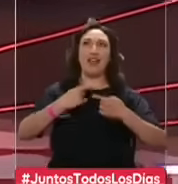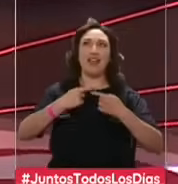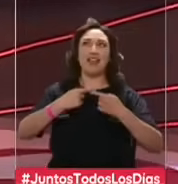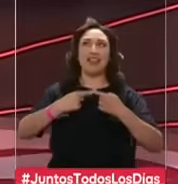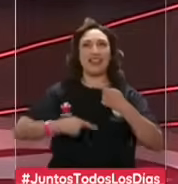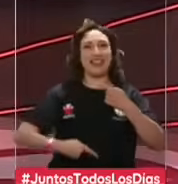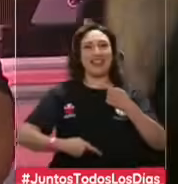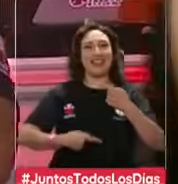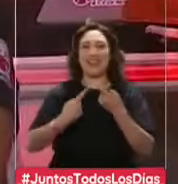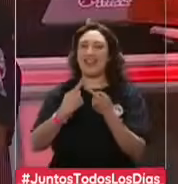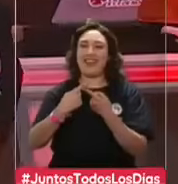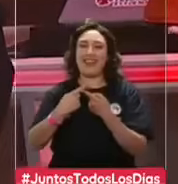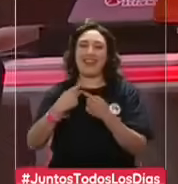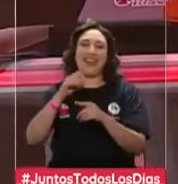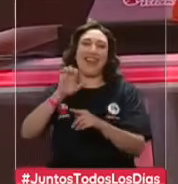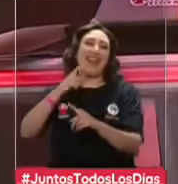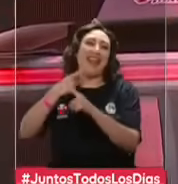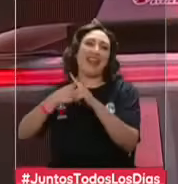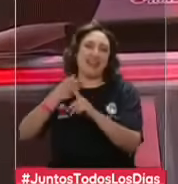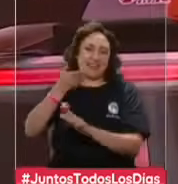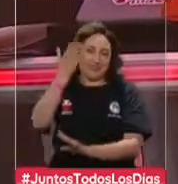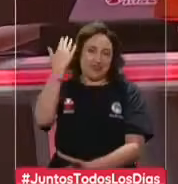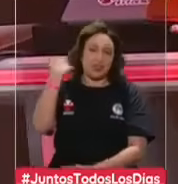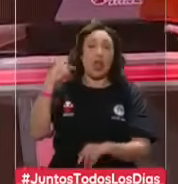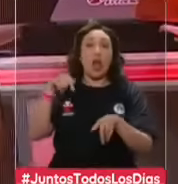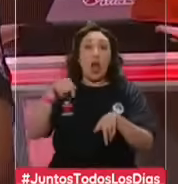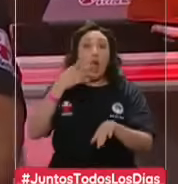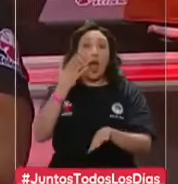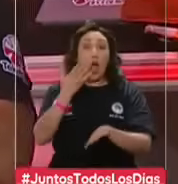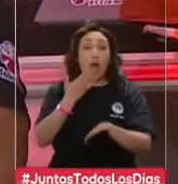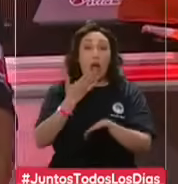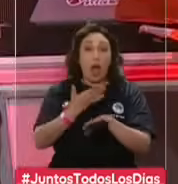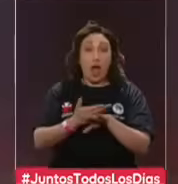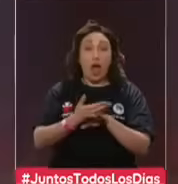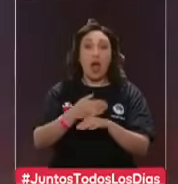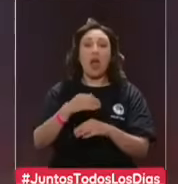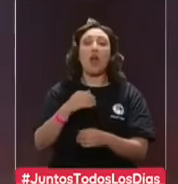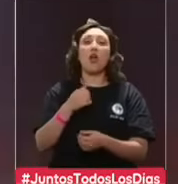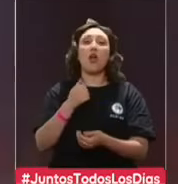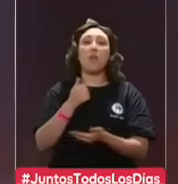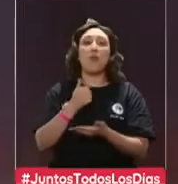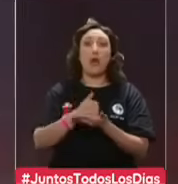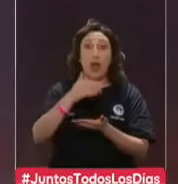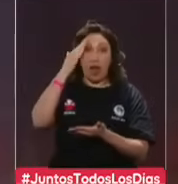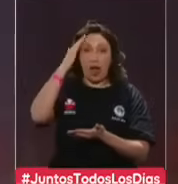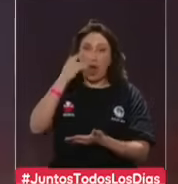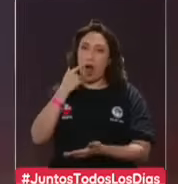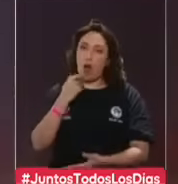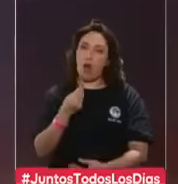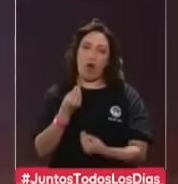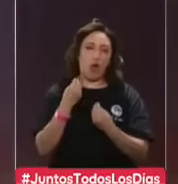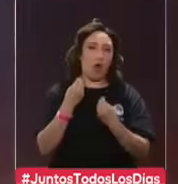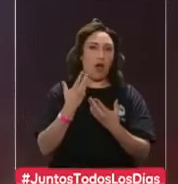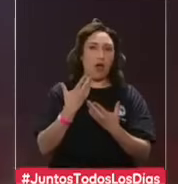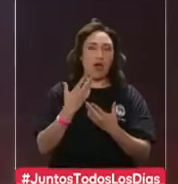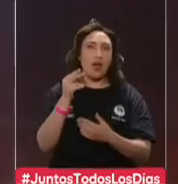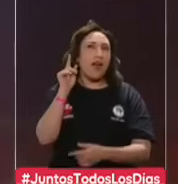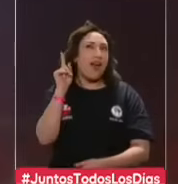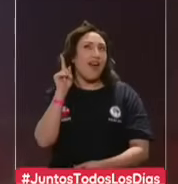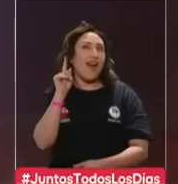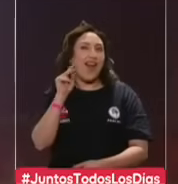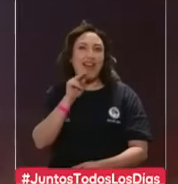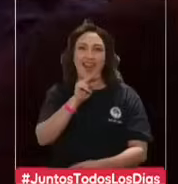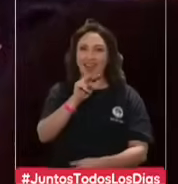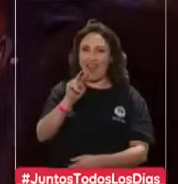no. No, ahora tenemos un alcalde, un tremendo alcalde. Mira, toda la vieja caliente,